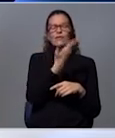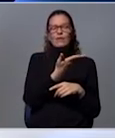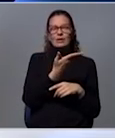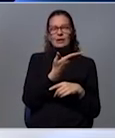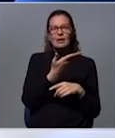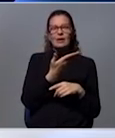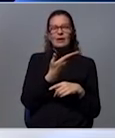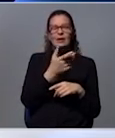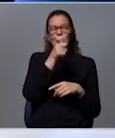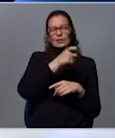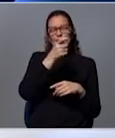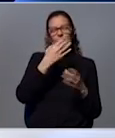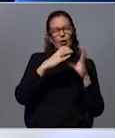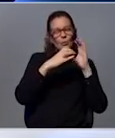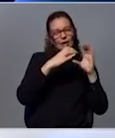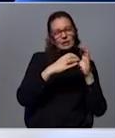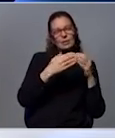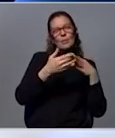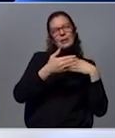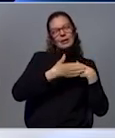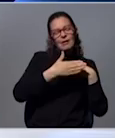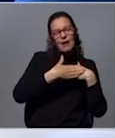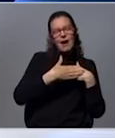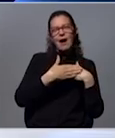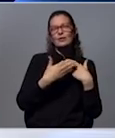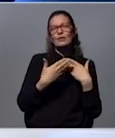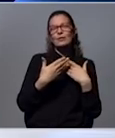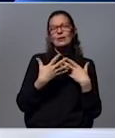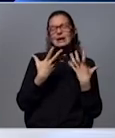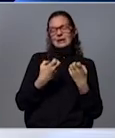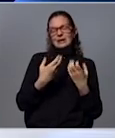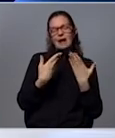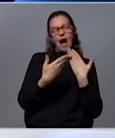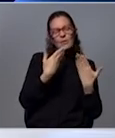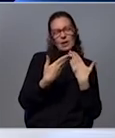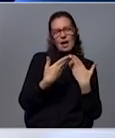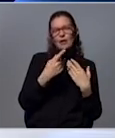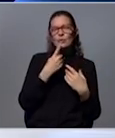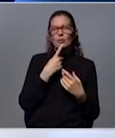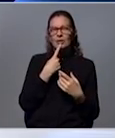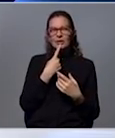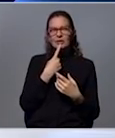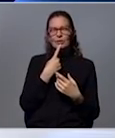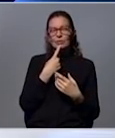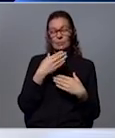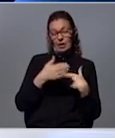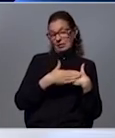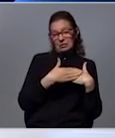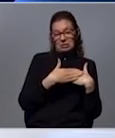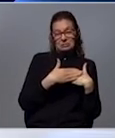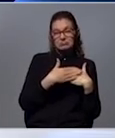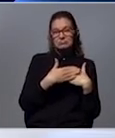ciudadano el interior es más próximo más cercano se anima más a hablar con los dirigentes políticos porque los tiene más